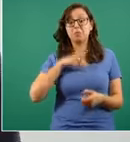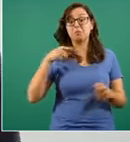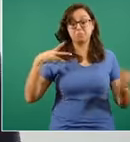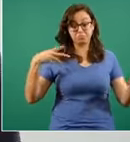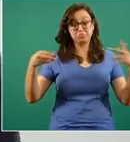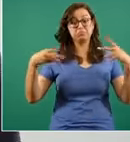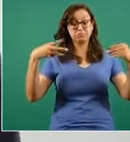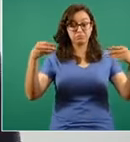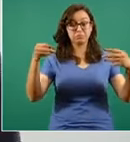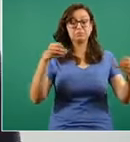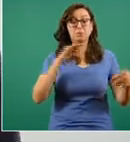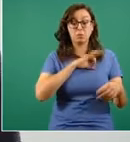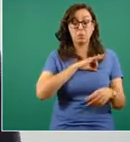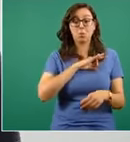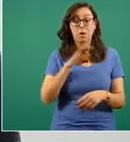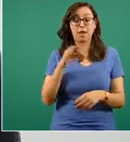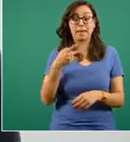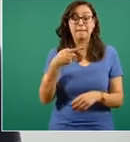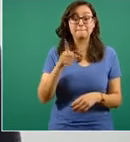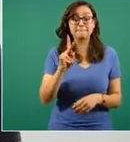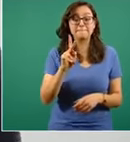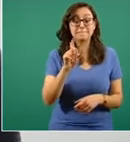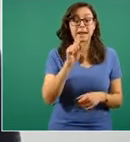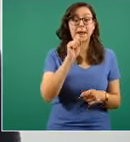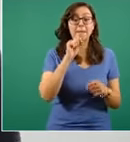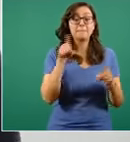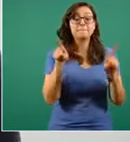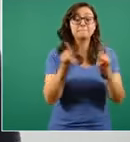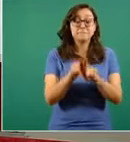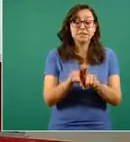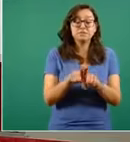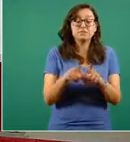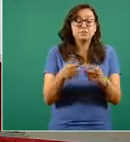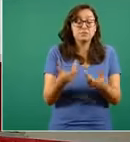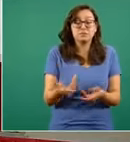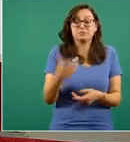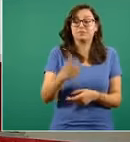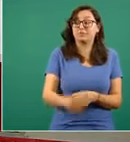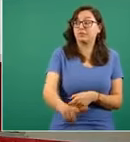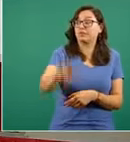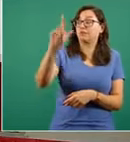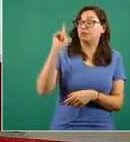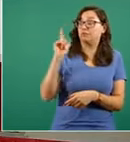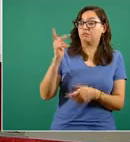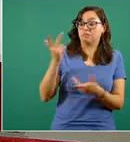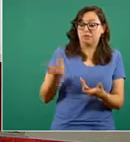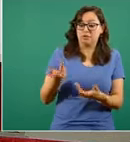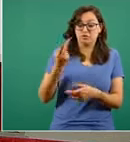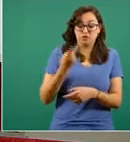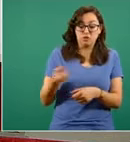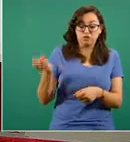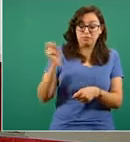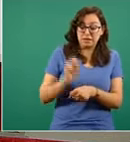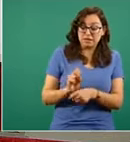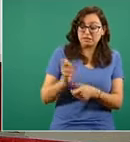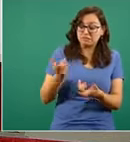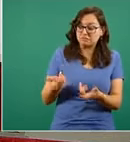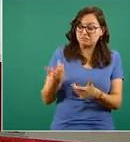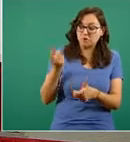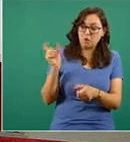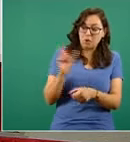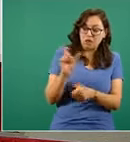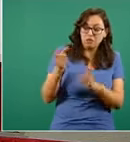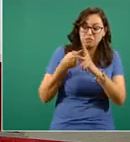transferir. Lo interesante es que así también, como no se llevó a cabo esta identificación hasta el momento y ya han pasado los 14 días desde